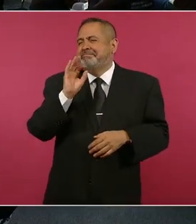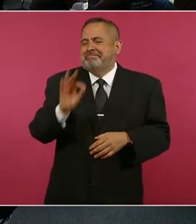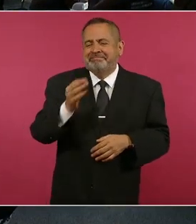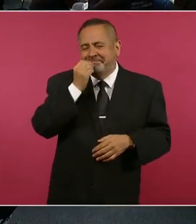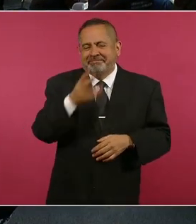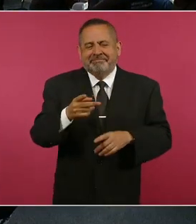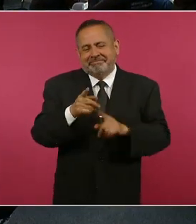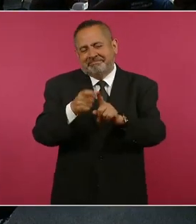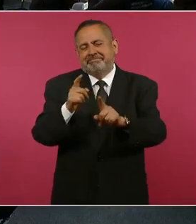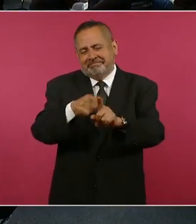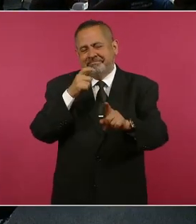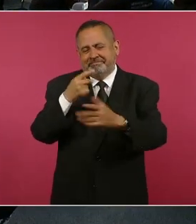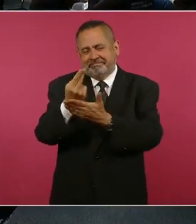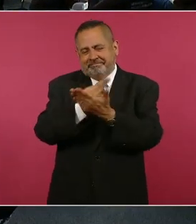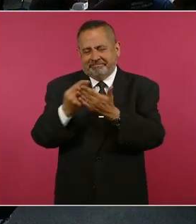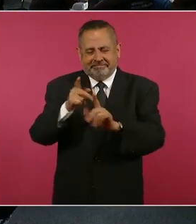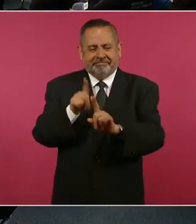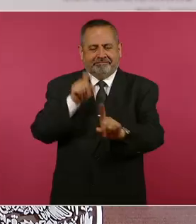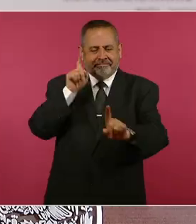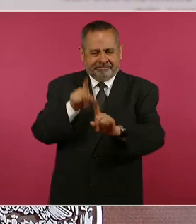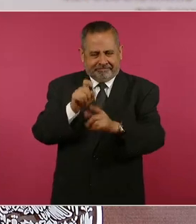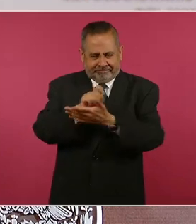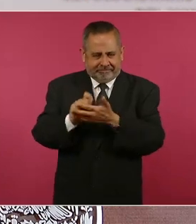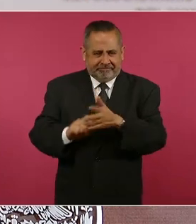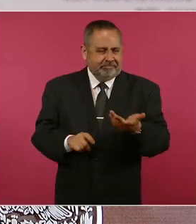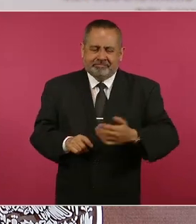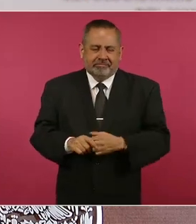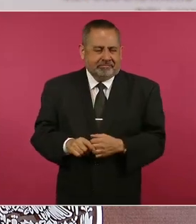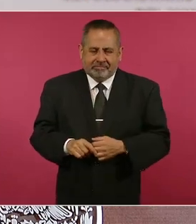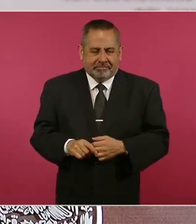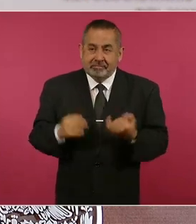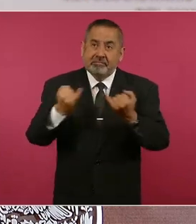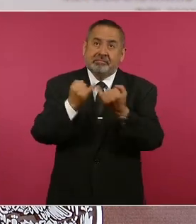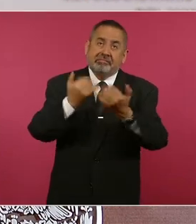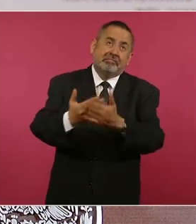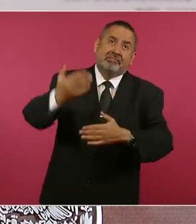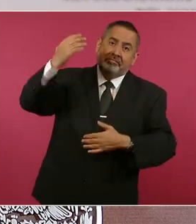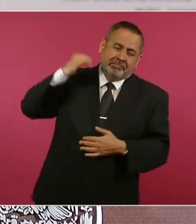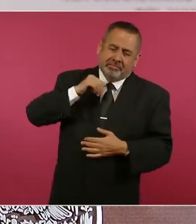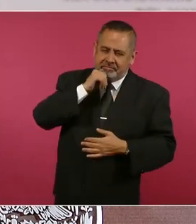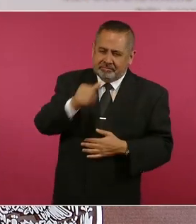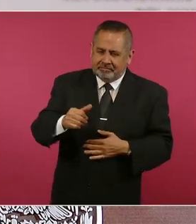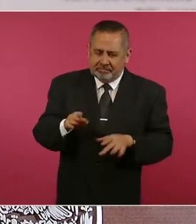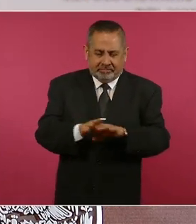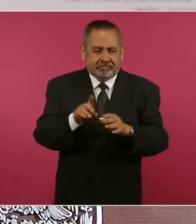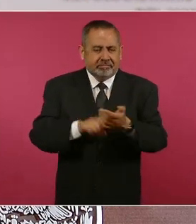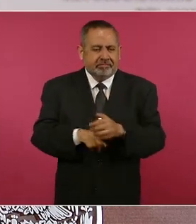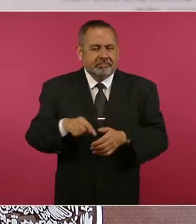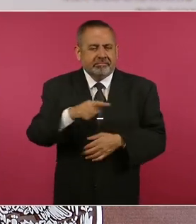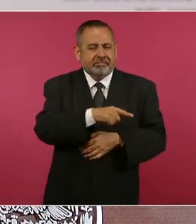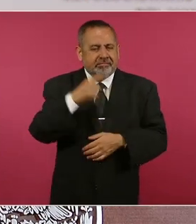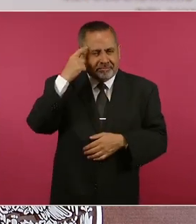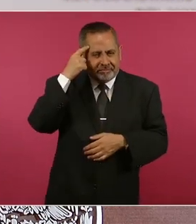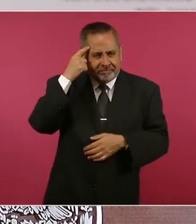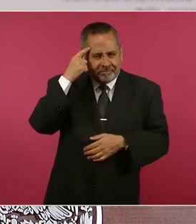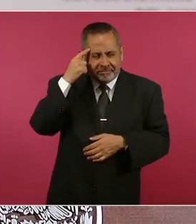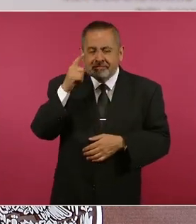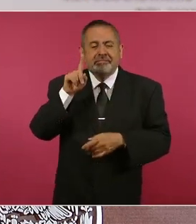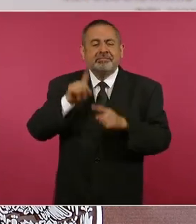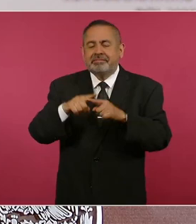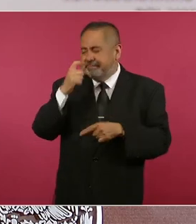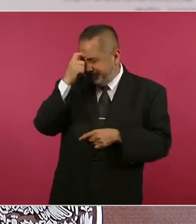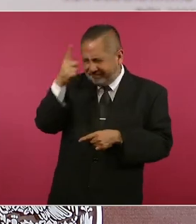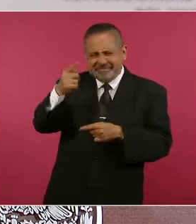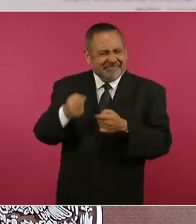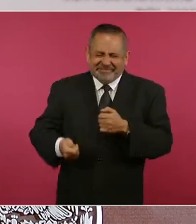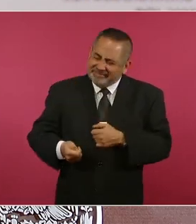para demostrar de que ya no es la frescura de antes. El creador de AMLito, el